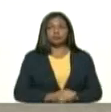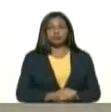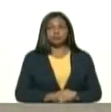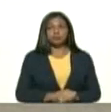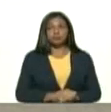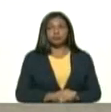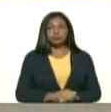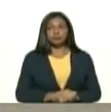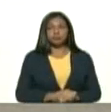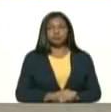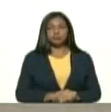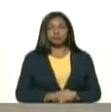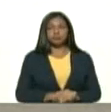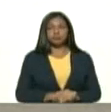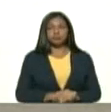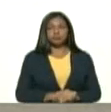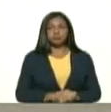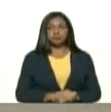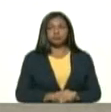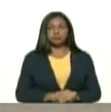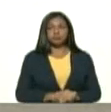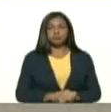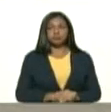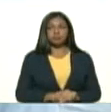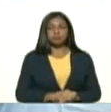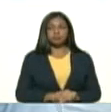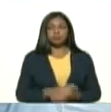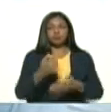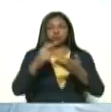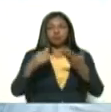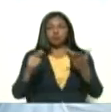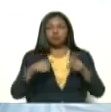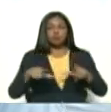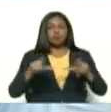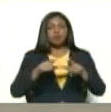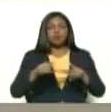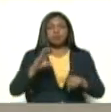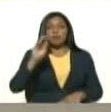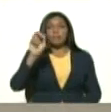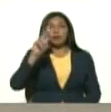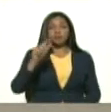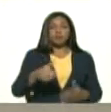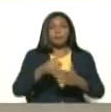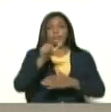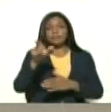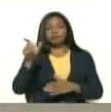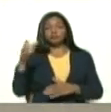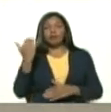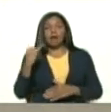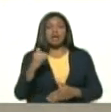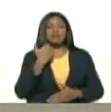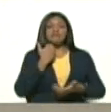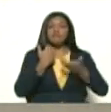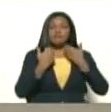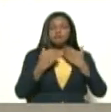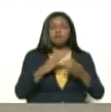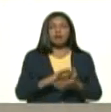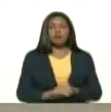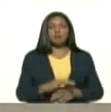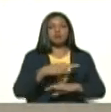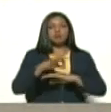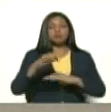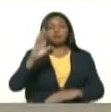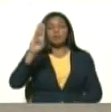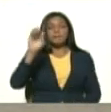Terraza de Club Hípico, La Trinidad, ahí donde más casos hay de todo el país, municipio de